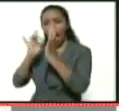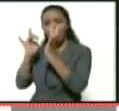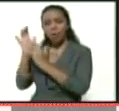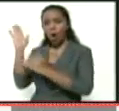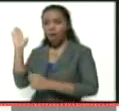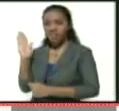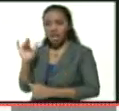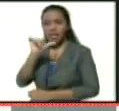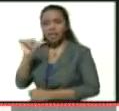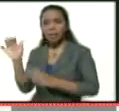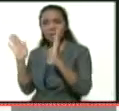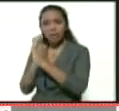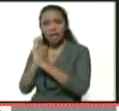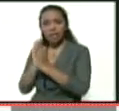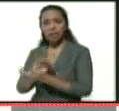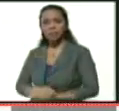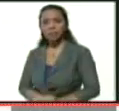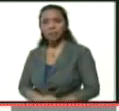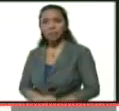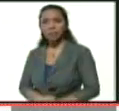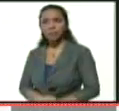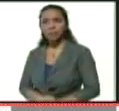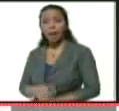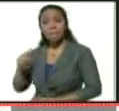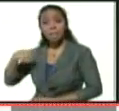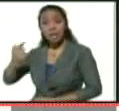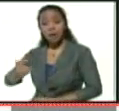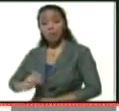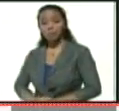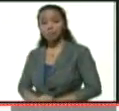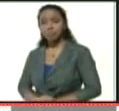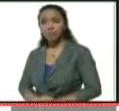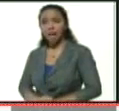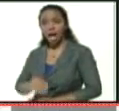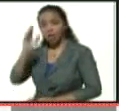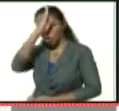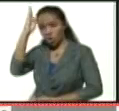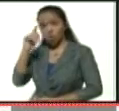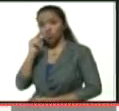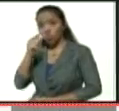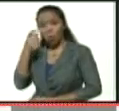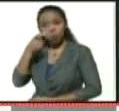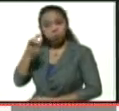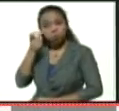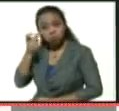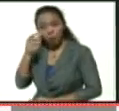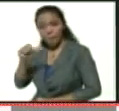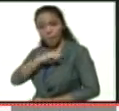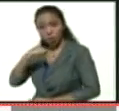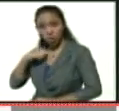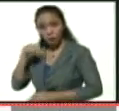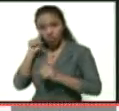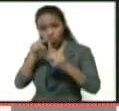la Semana Santa. Mañana, Diosdado, para que supervises personalmente.